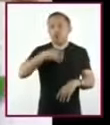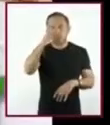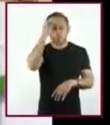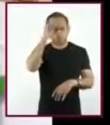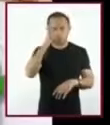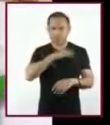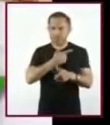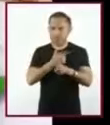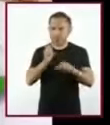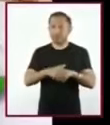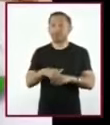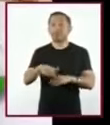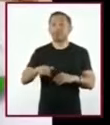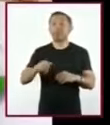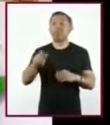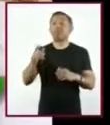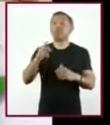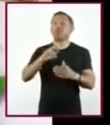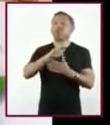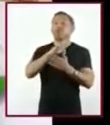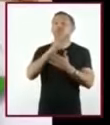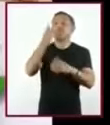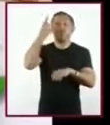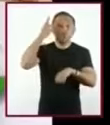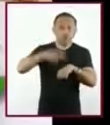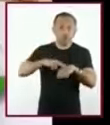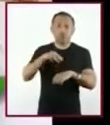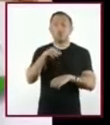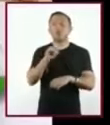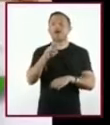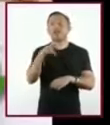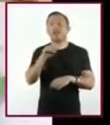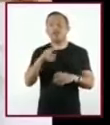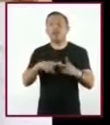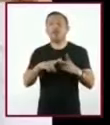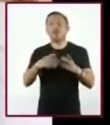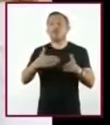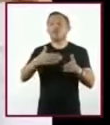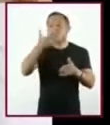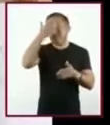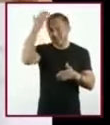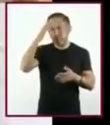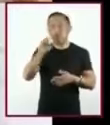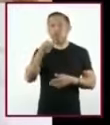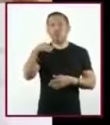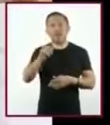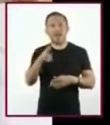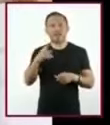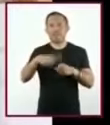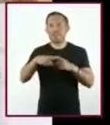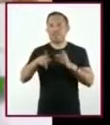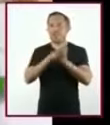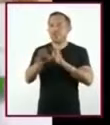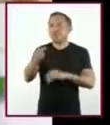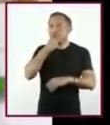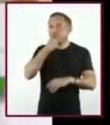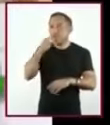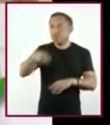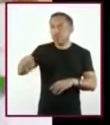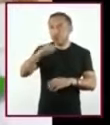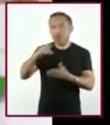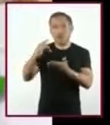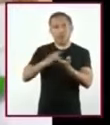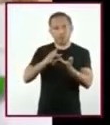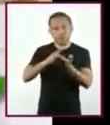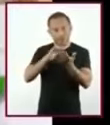todo el equipo de producción y a Mariano Garcés, a Federico Gagiola y Omar Vera, nuestros colaboradores que hacen posible también este